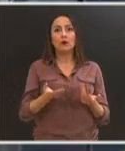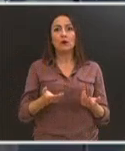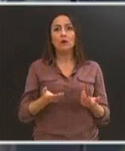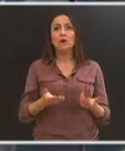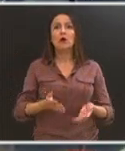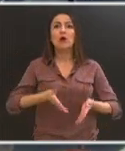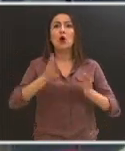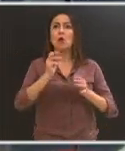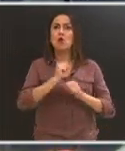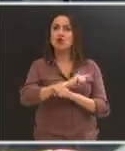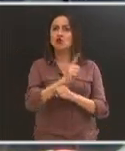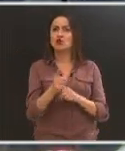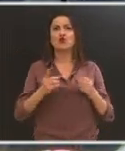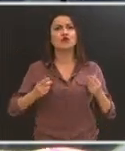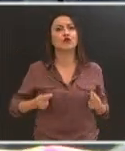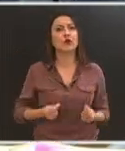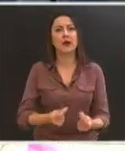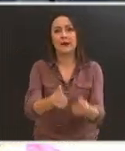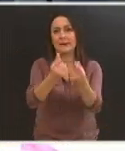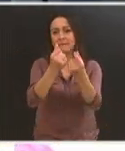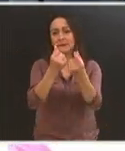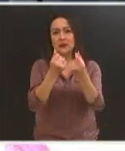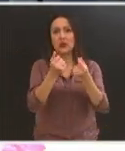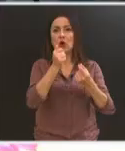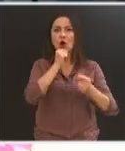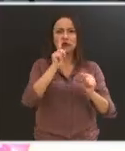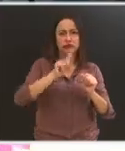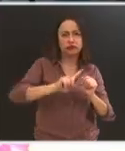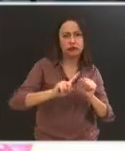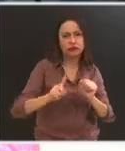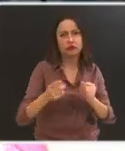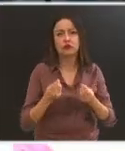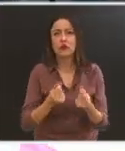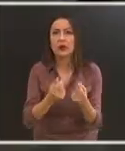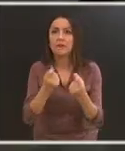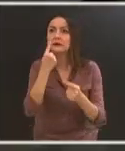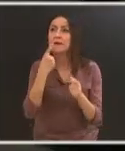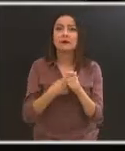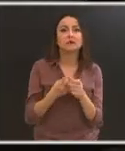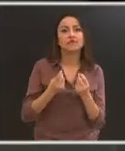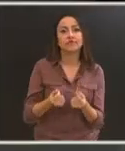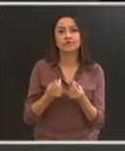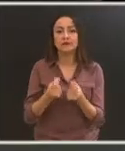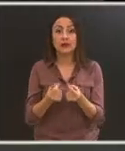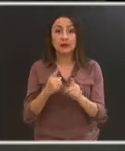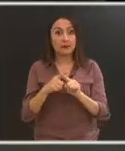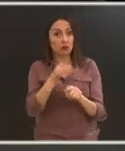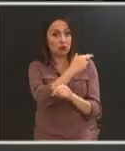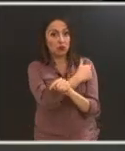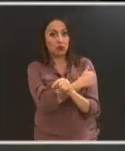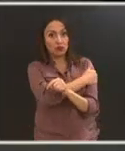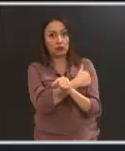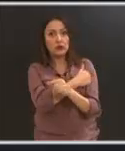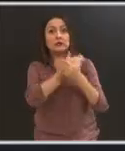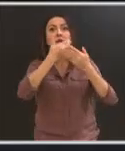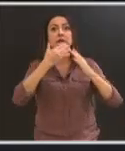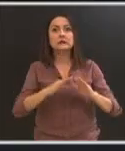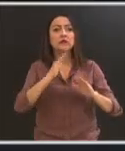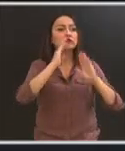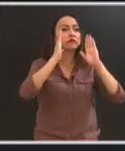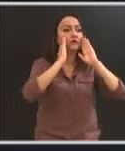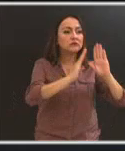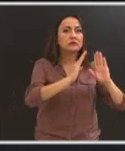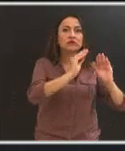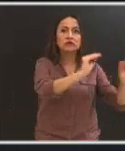andan a excesiva velocidad, andan a toda prisa, siempre andan prisa. La Cruz Roja Costarricense ha atendido